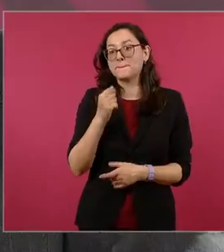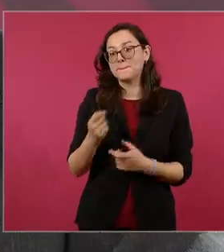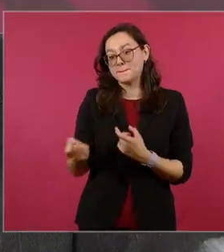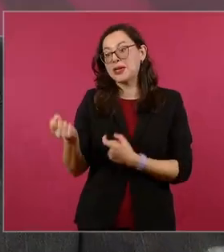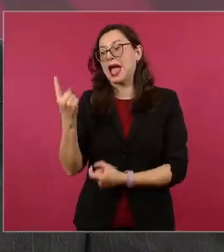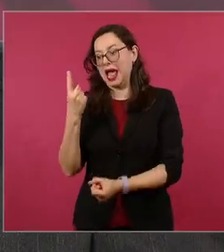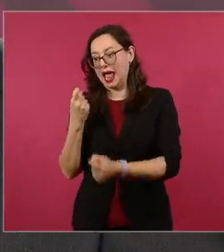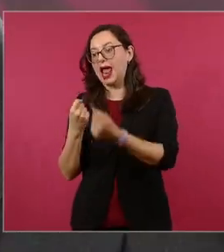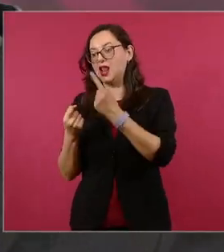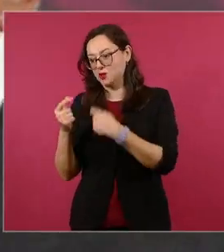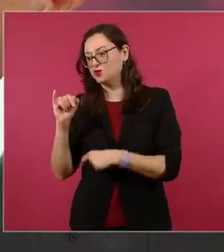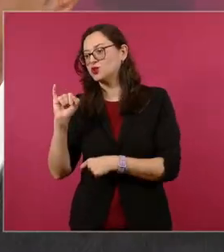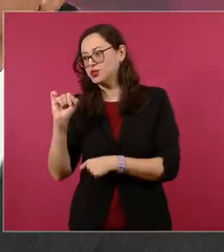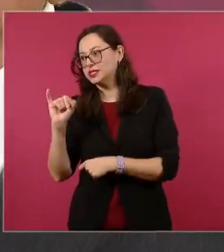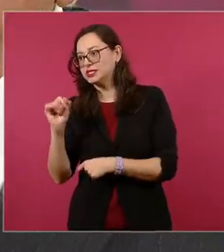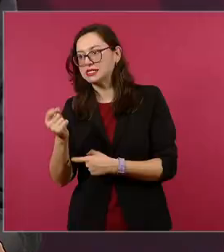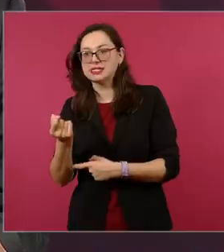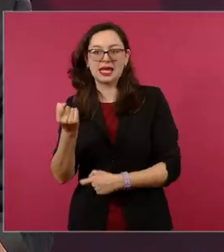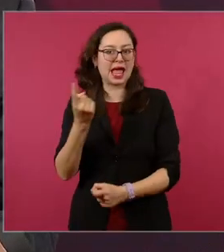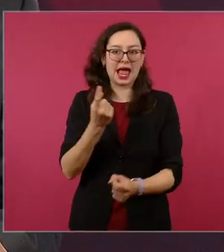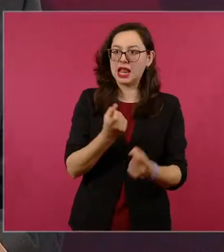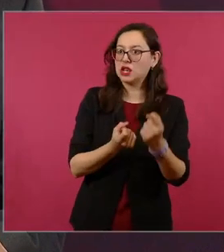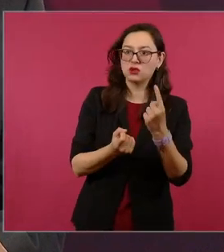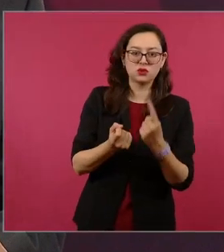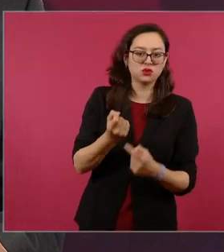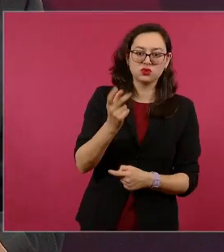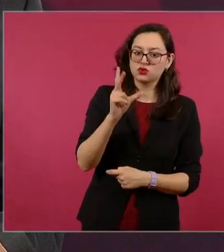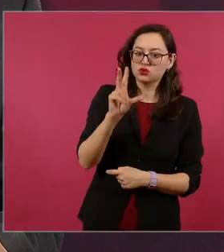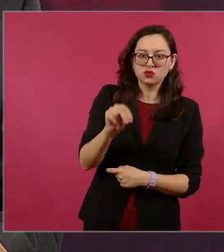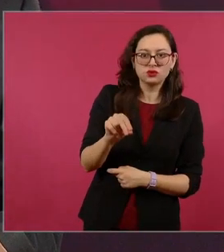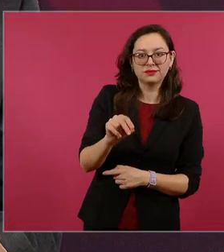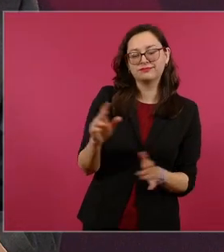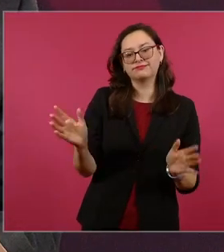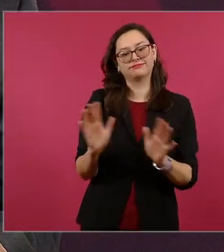a unos ciudadanos y a otros no.